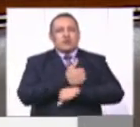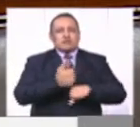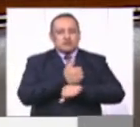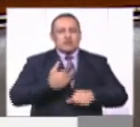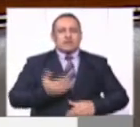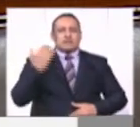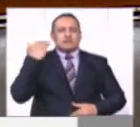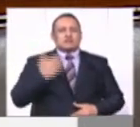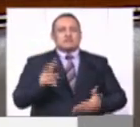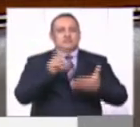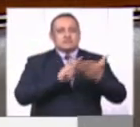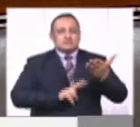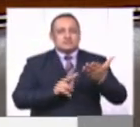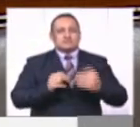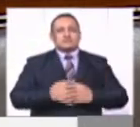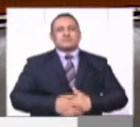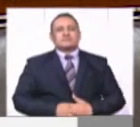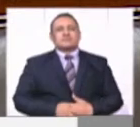ese